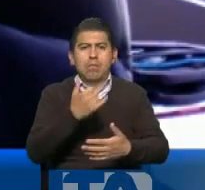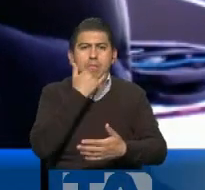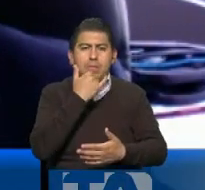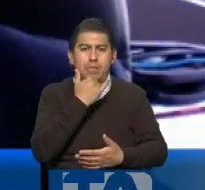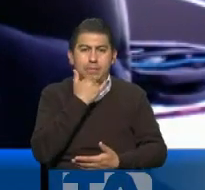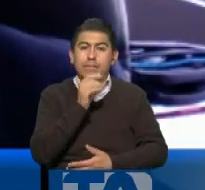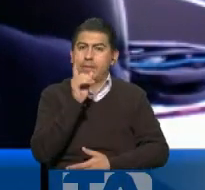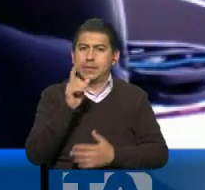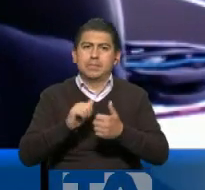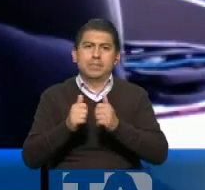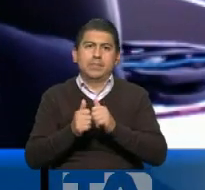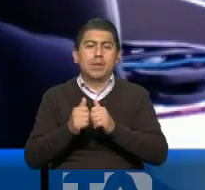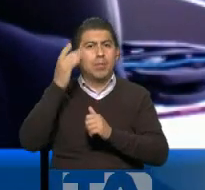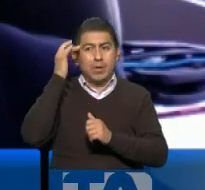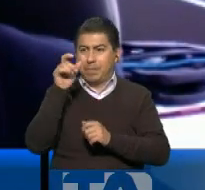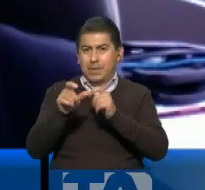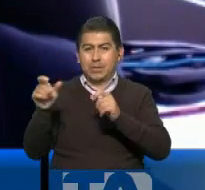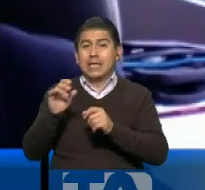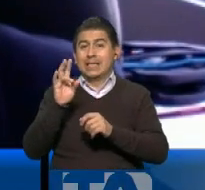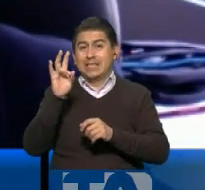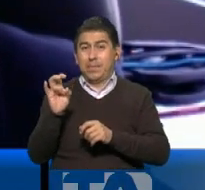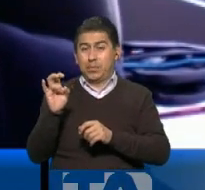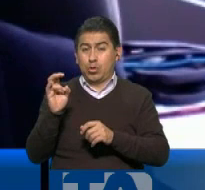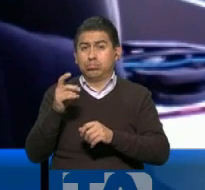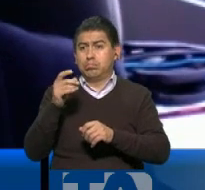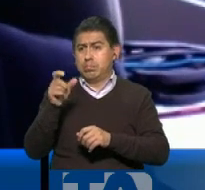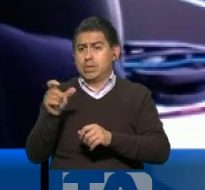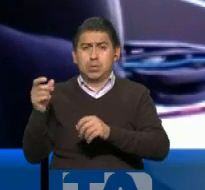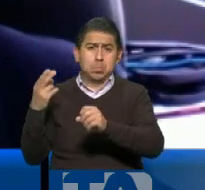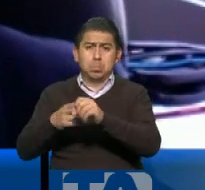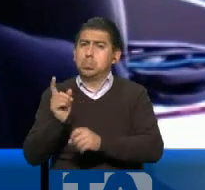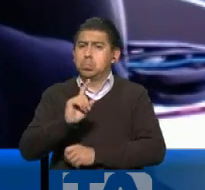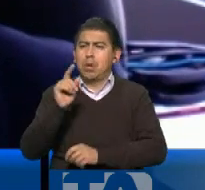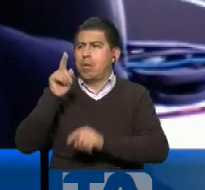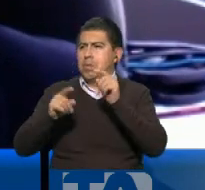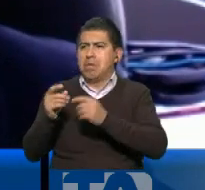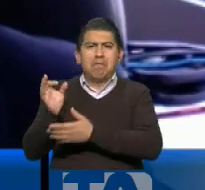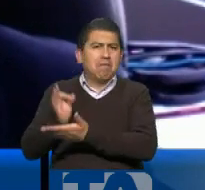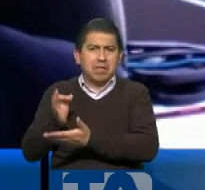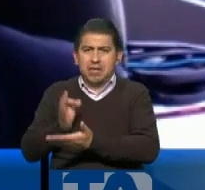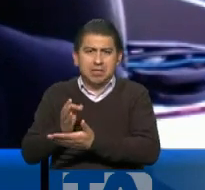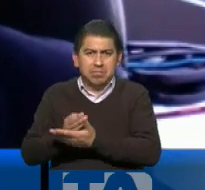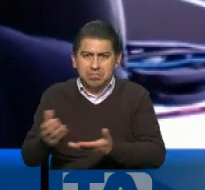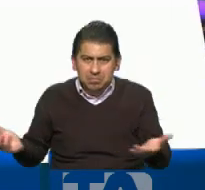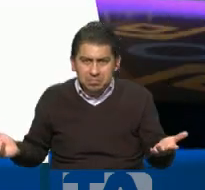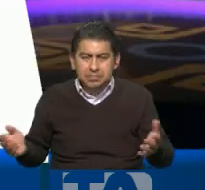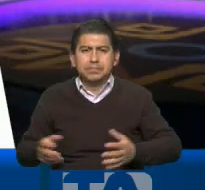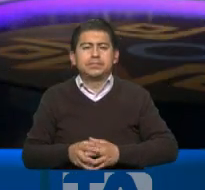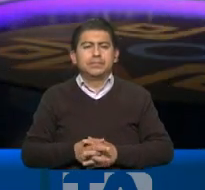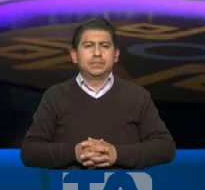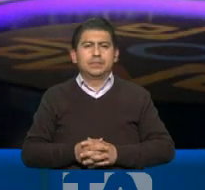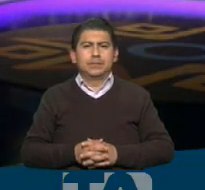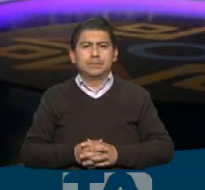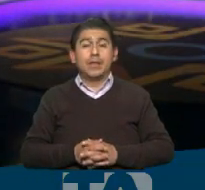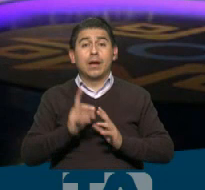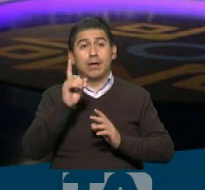las juntas receptoras de voto no se integraron a las 7:00 a.m. Porque lamentablemente no acudieron los nombrados. El